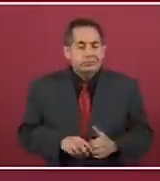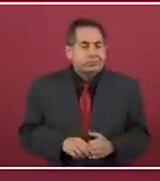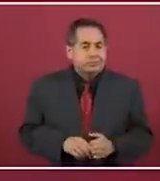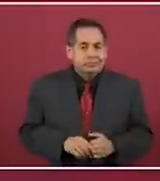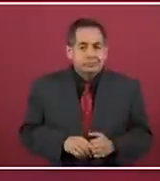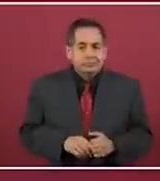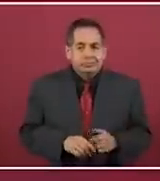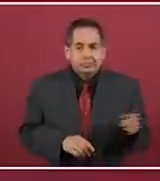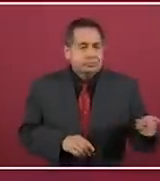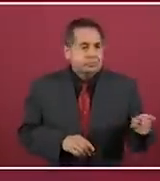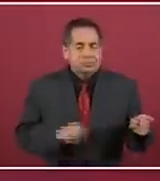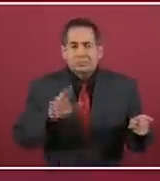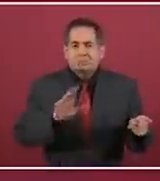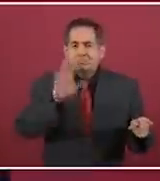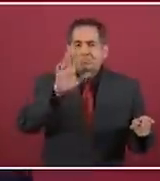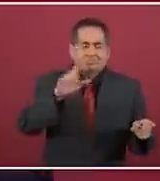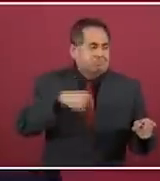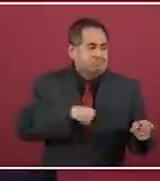era como mi hijo,